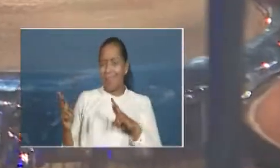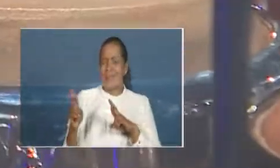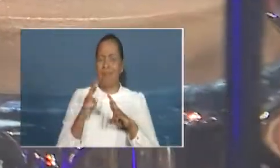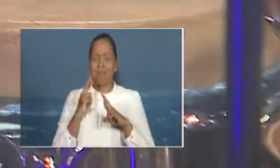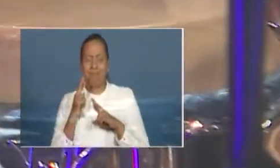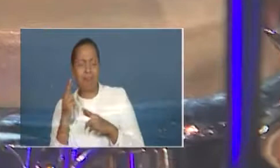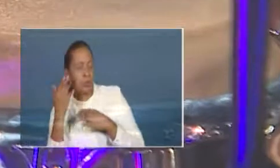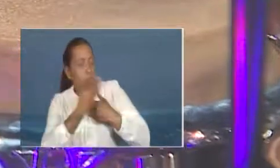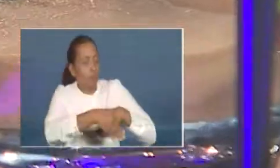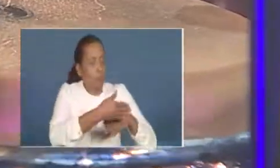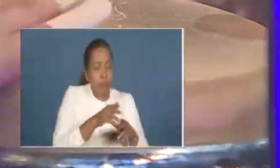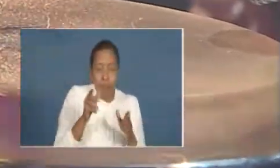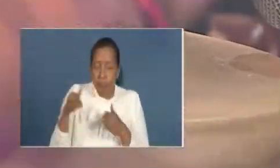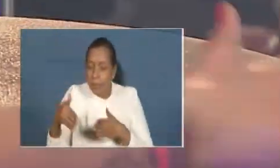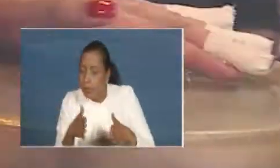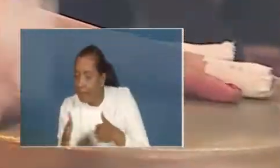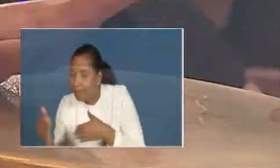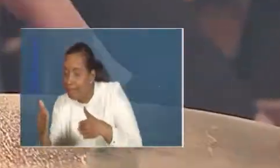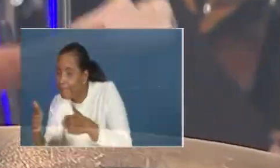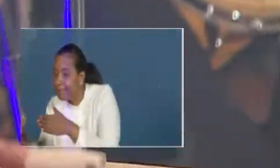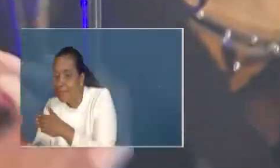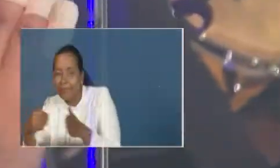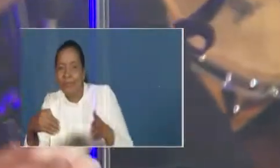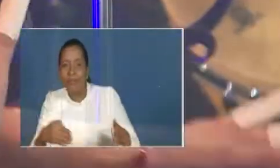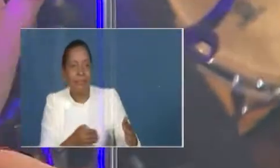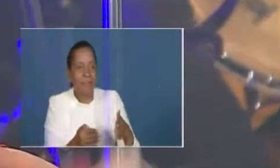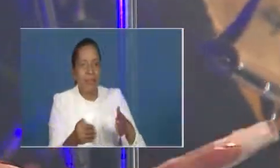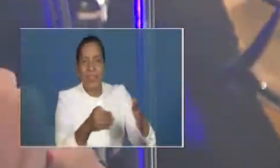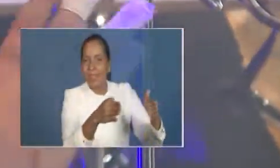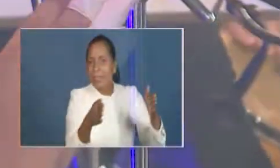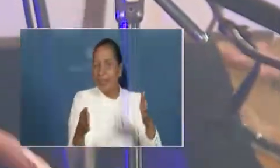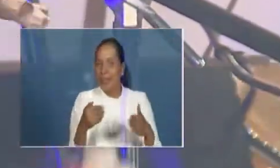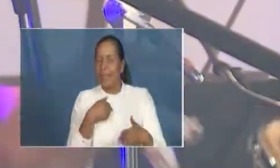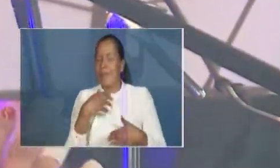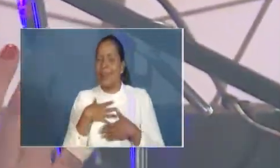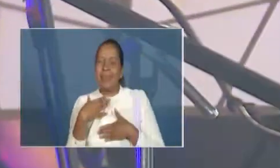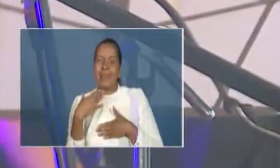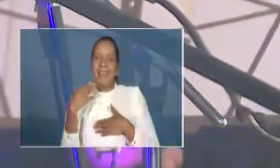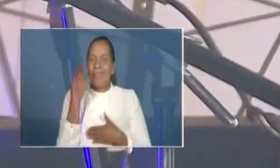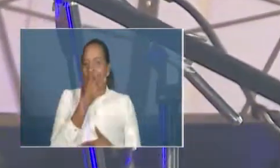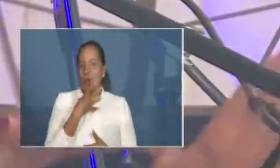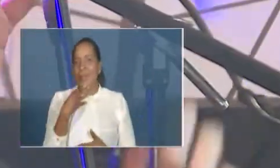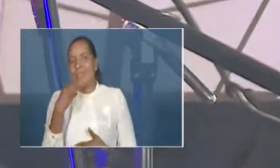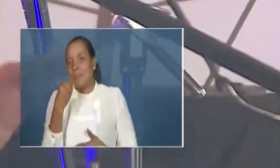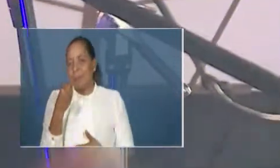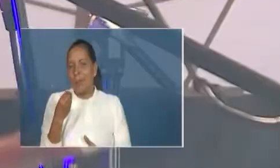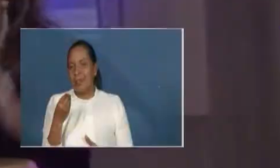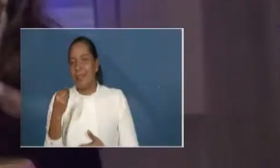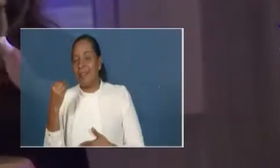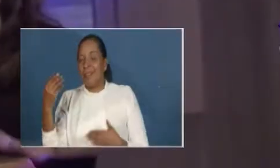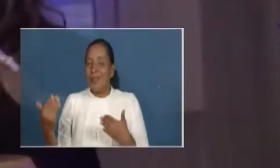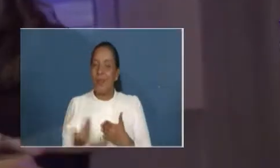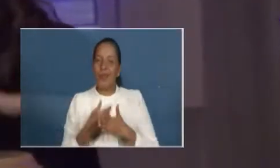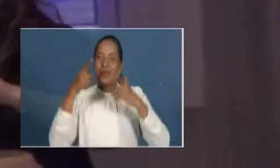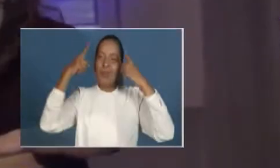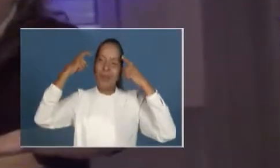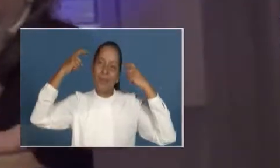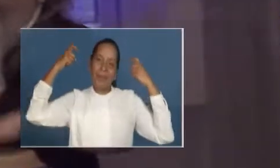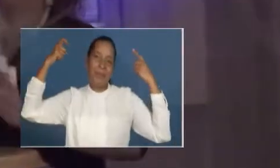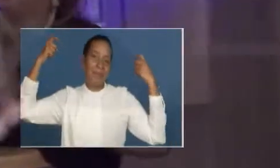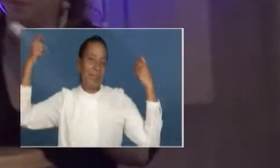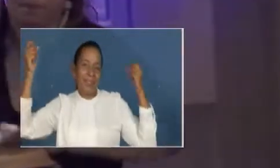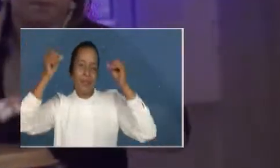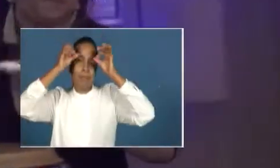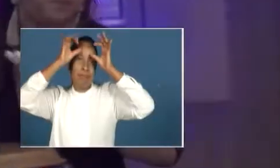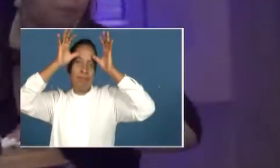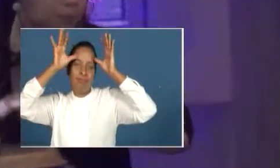cada esquina lo hermoso de una nueva ilusión. Mi más profundo